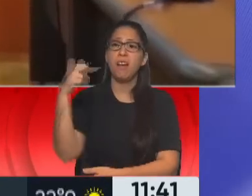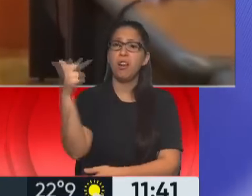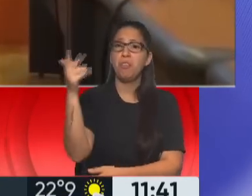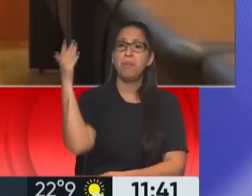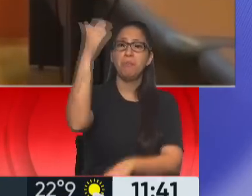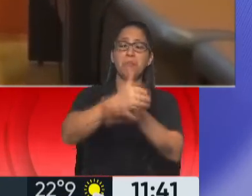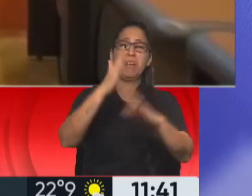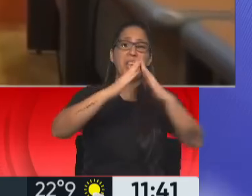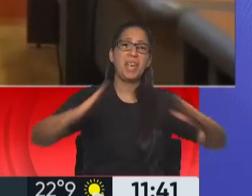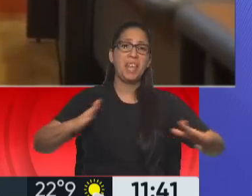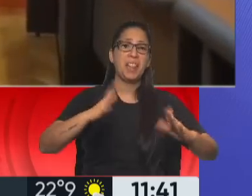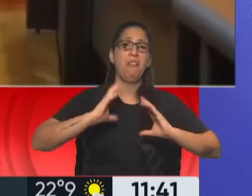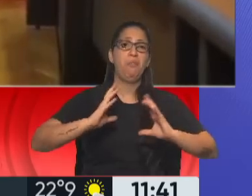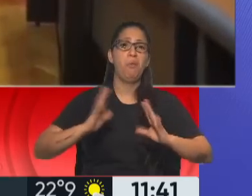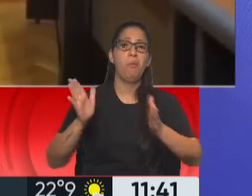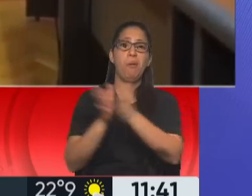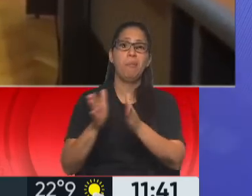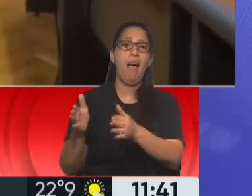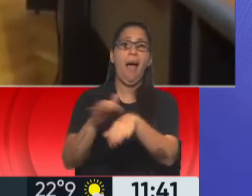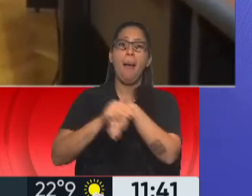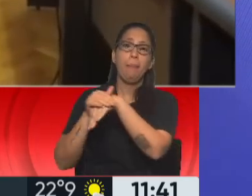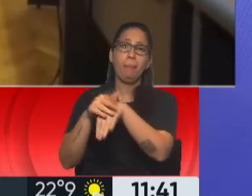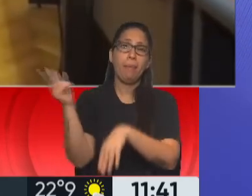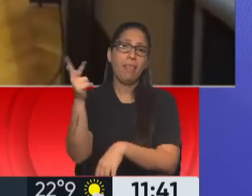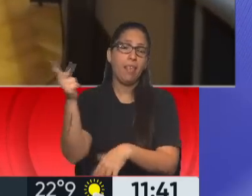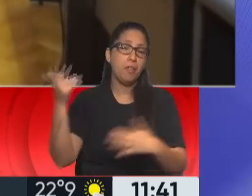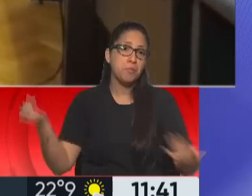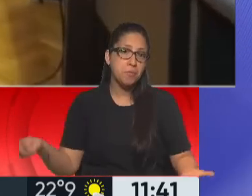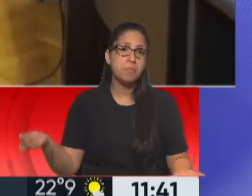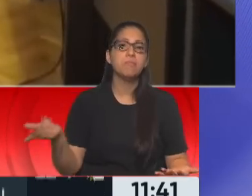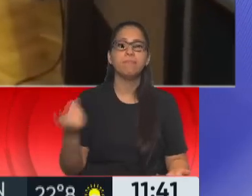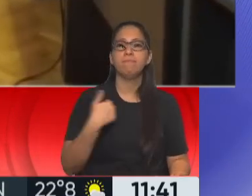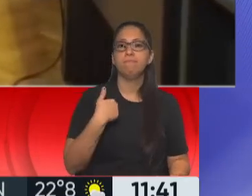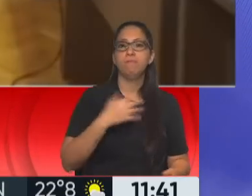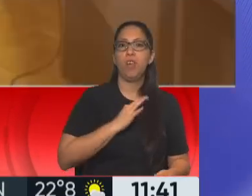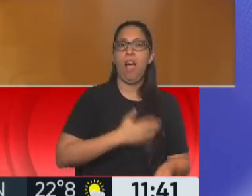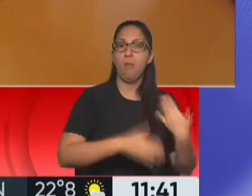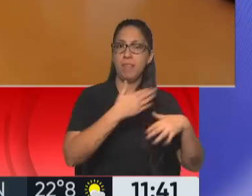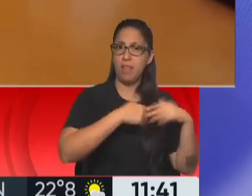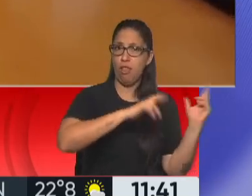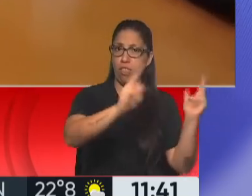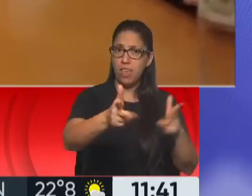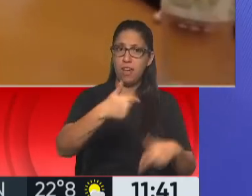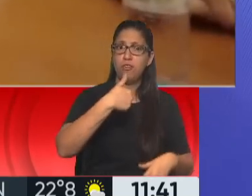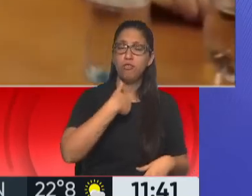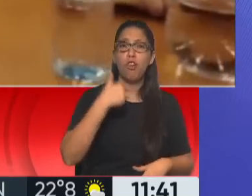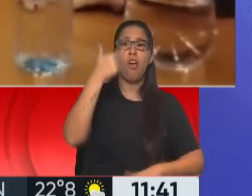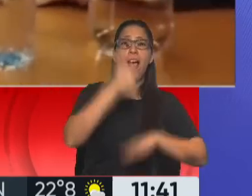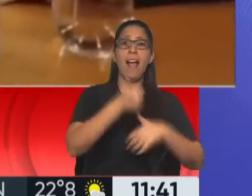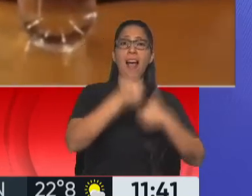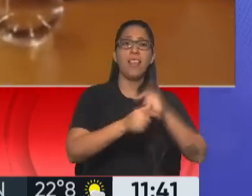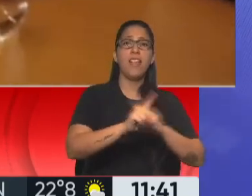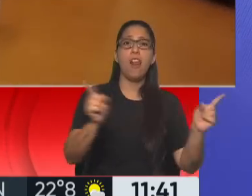fútbol en su quinta y por lo tanto es verdad lo que yo había dicho el año pasado cuando dijo no voy a ser candidata porque